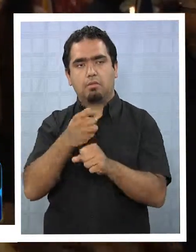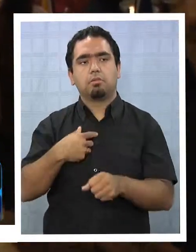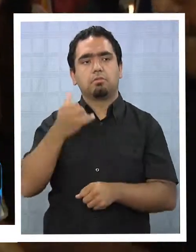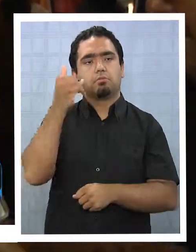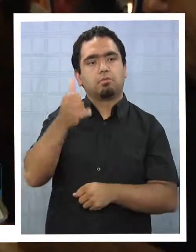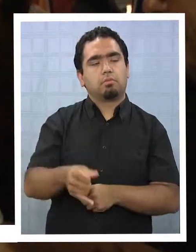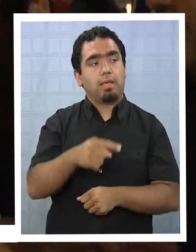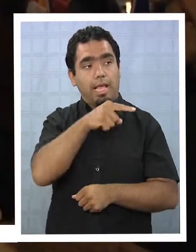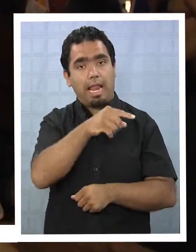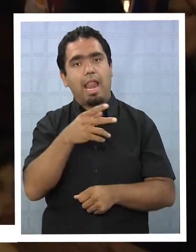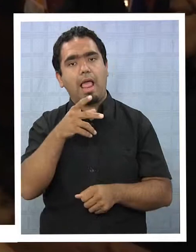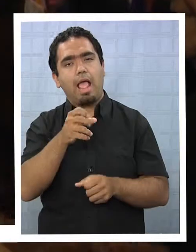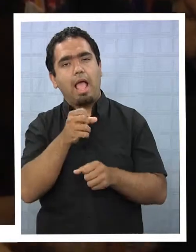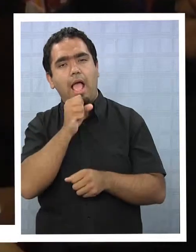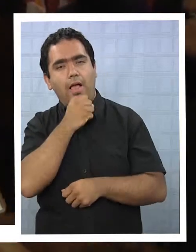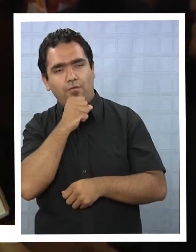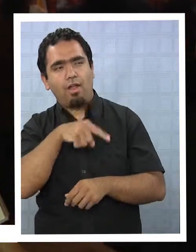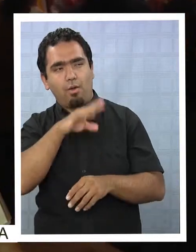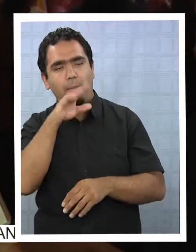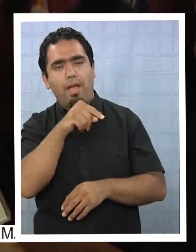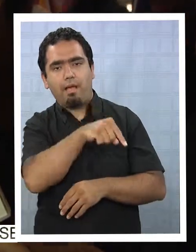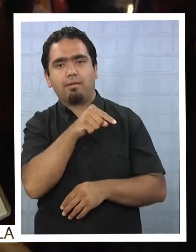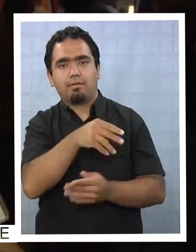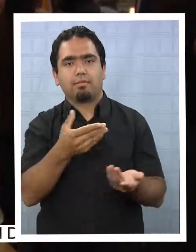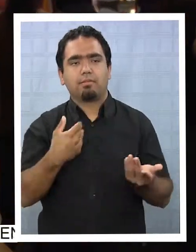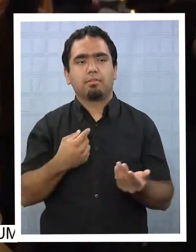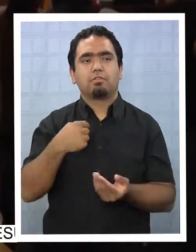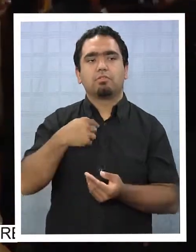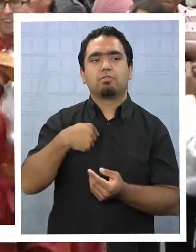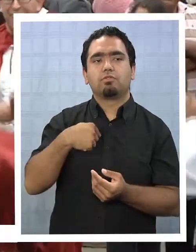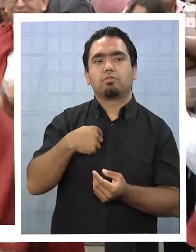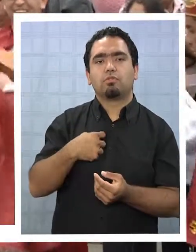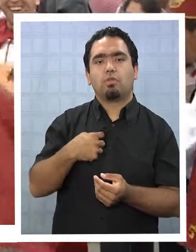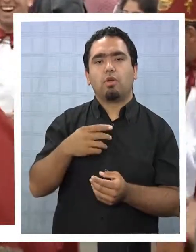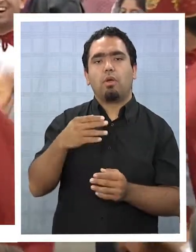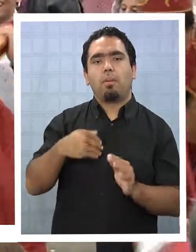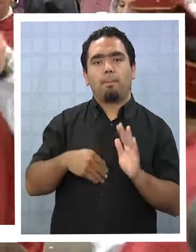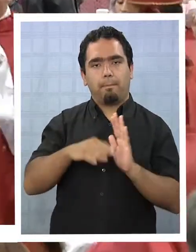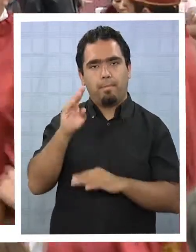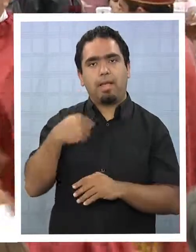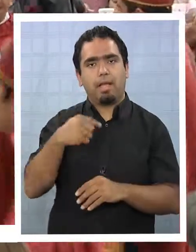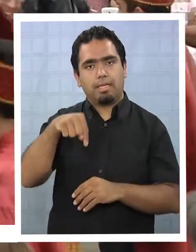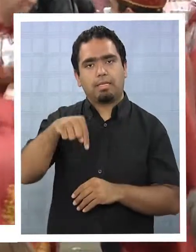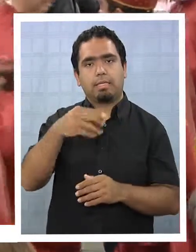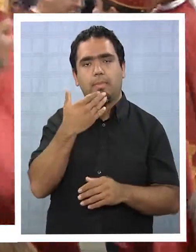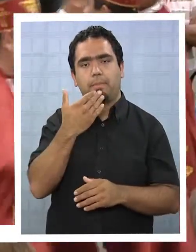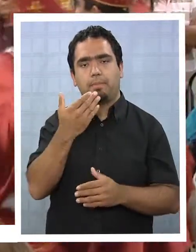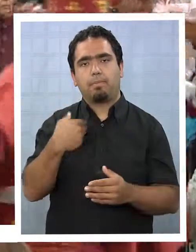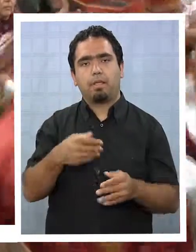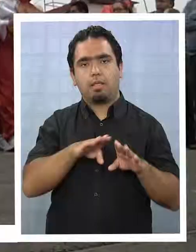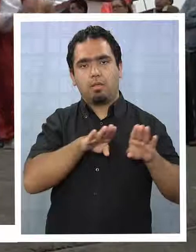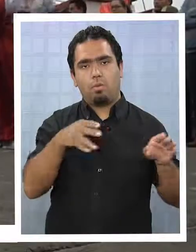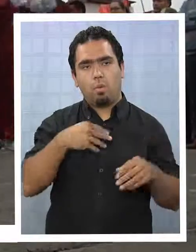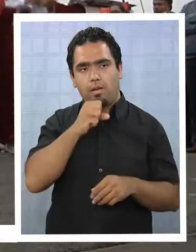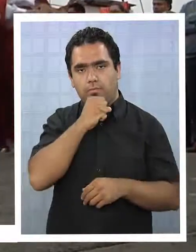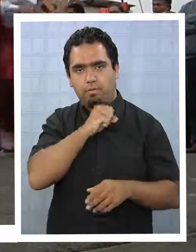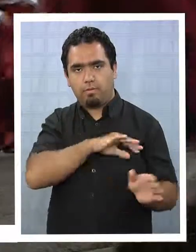siempre soy él el más antiguo de los grandes, de los mansos. Y yo soy el más antiguo de los arcos aquí de acá, de la familia